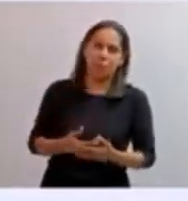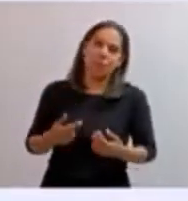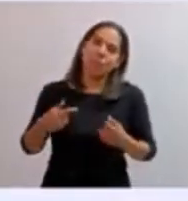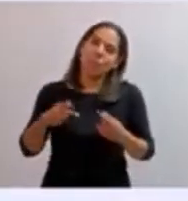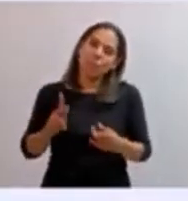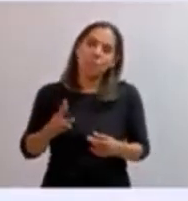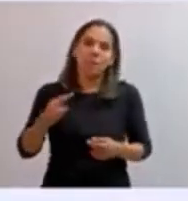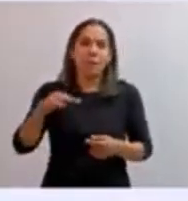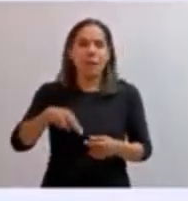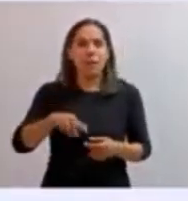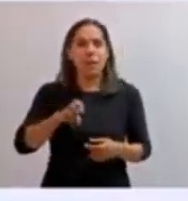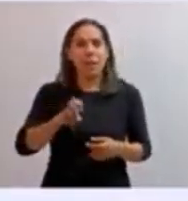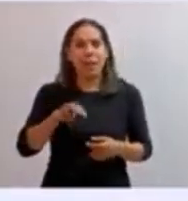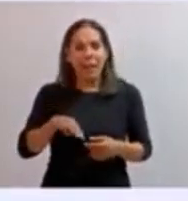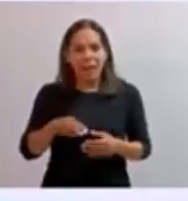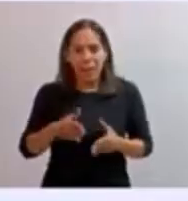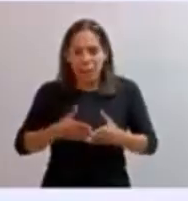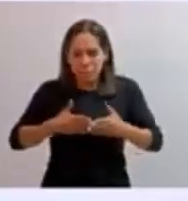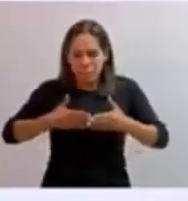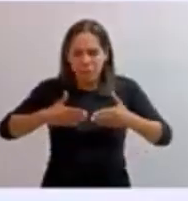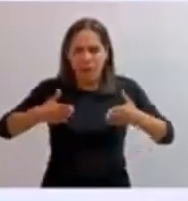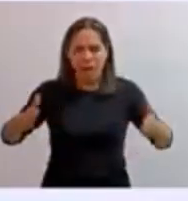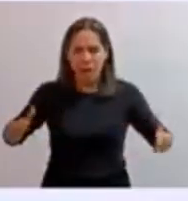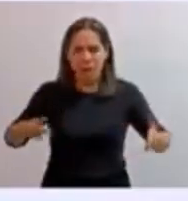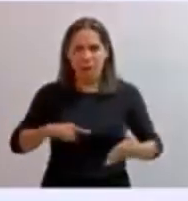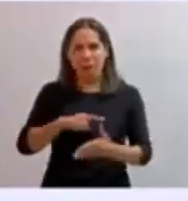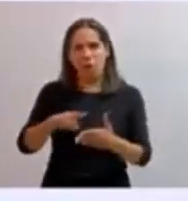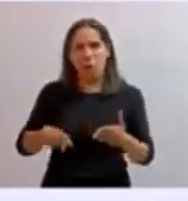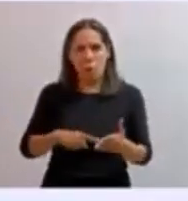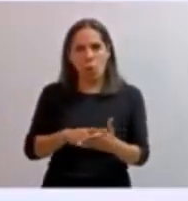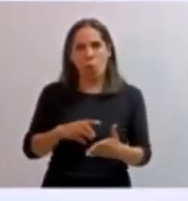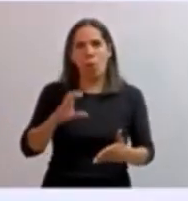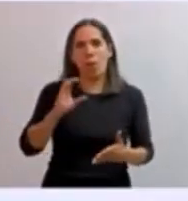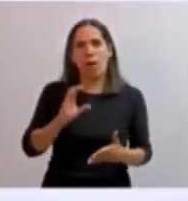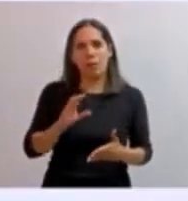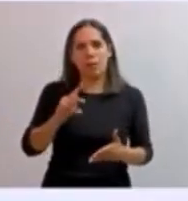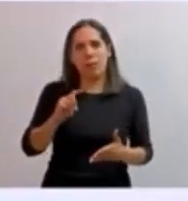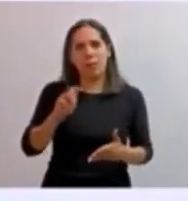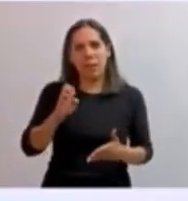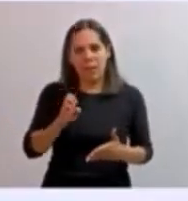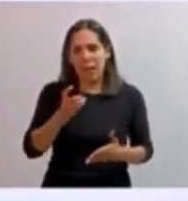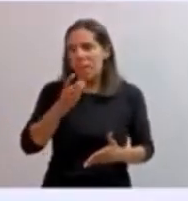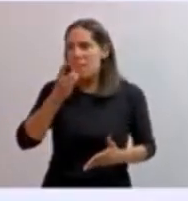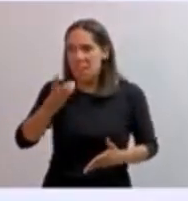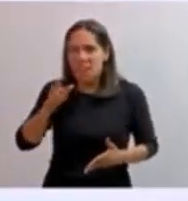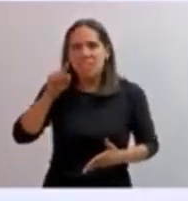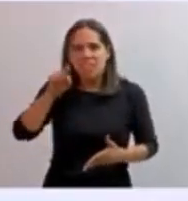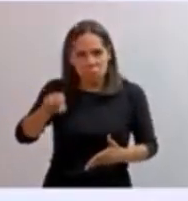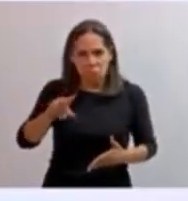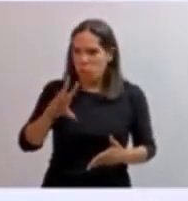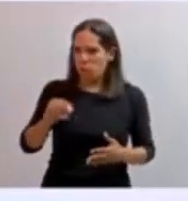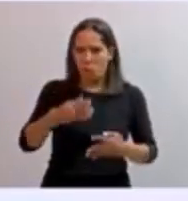gran espacio en donde no nos están dando las recetas, nos dicen busca,